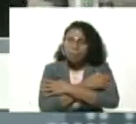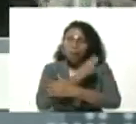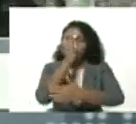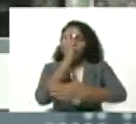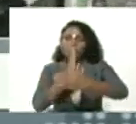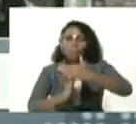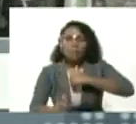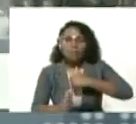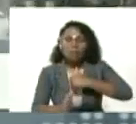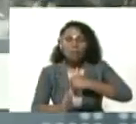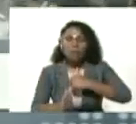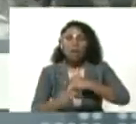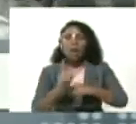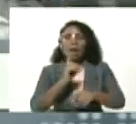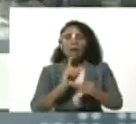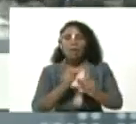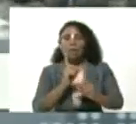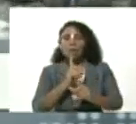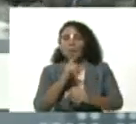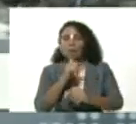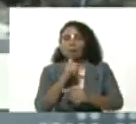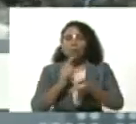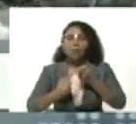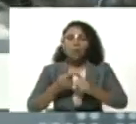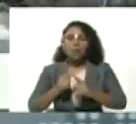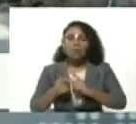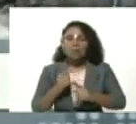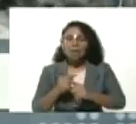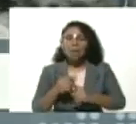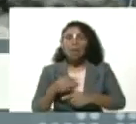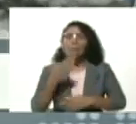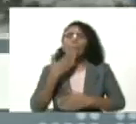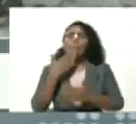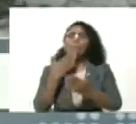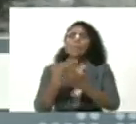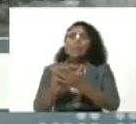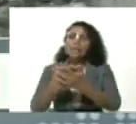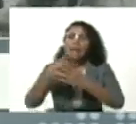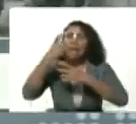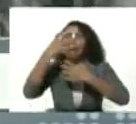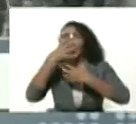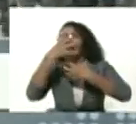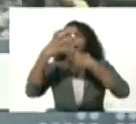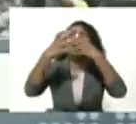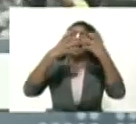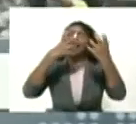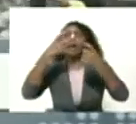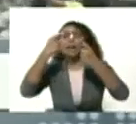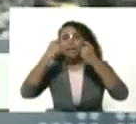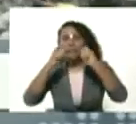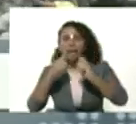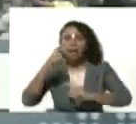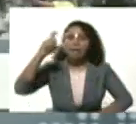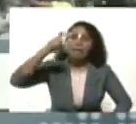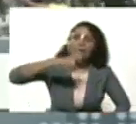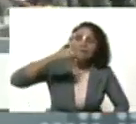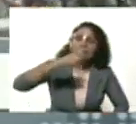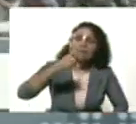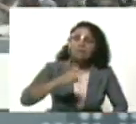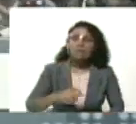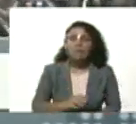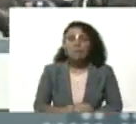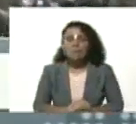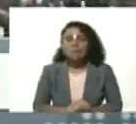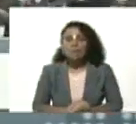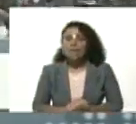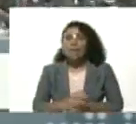humildes, a los desposeídos, a los que gimen, a los que gritan, a los que necesitan, y